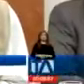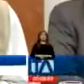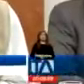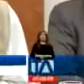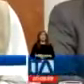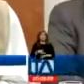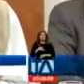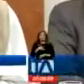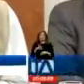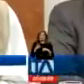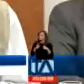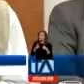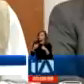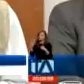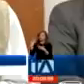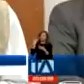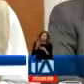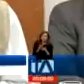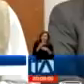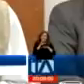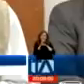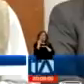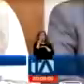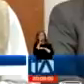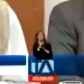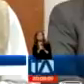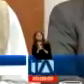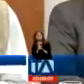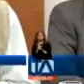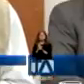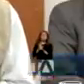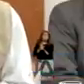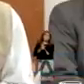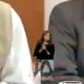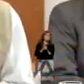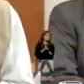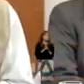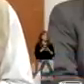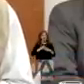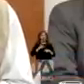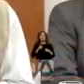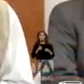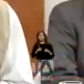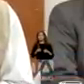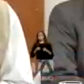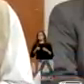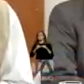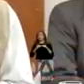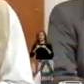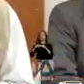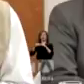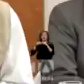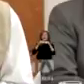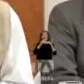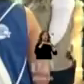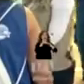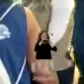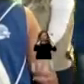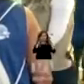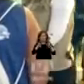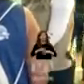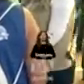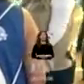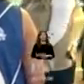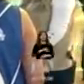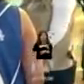volver al Ecuador a presenciar el carácter vibrante de la democracia ecuatoriana. La